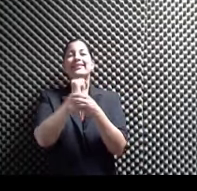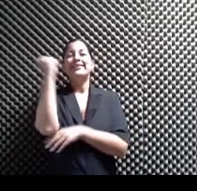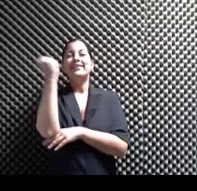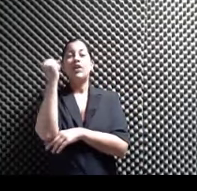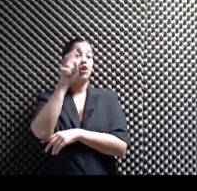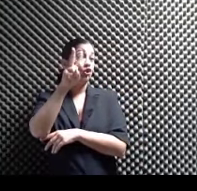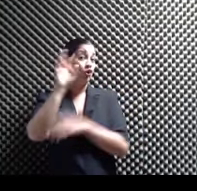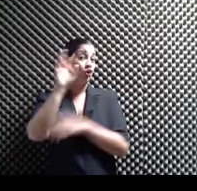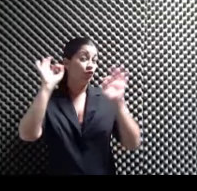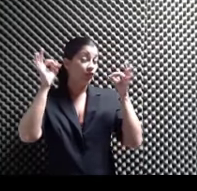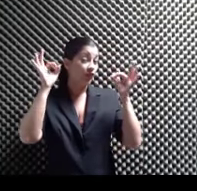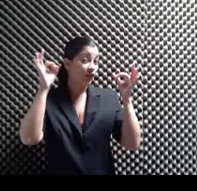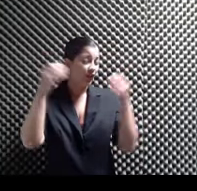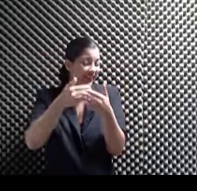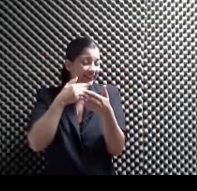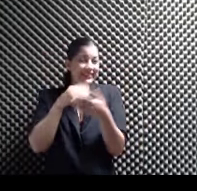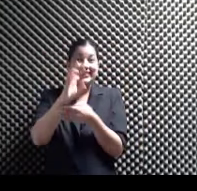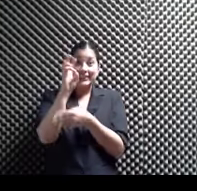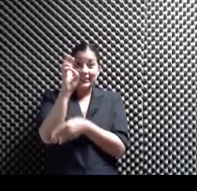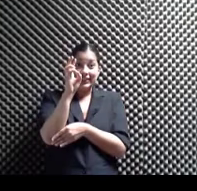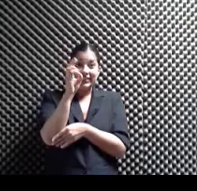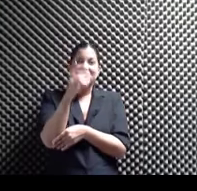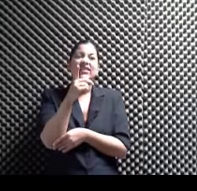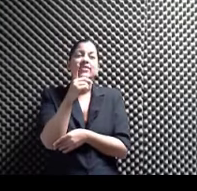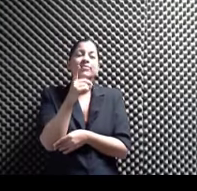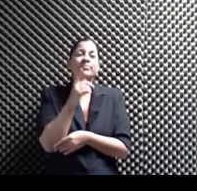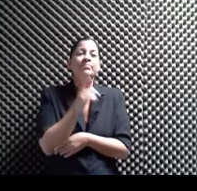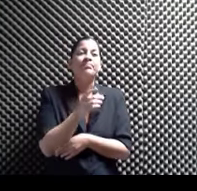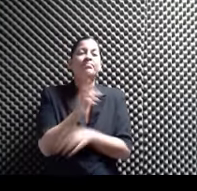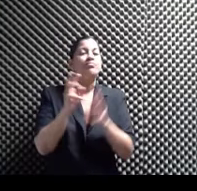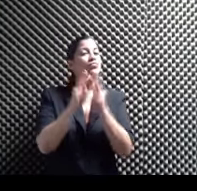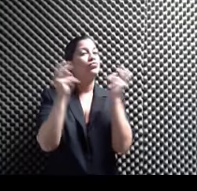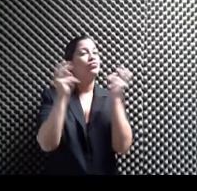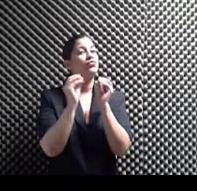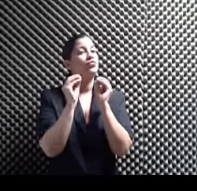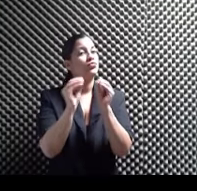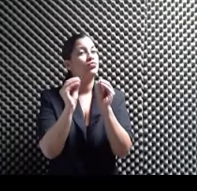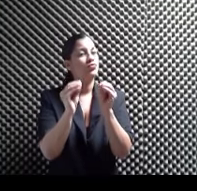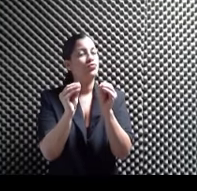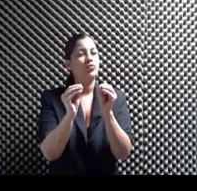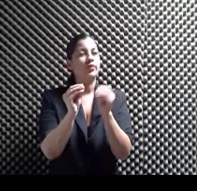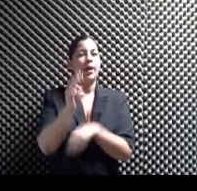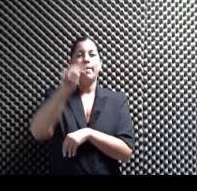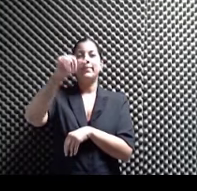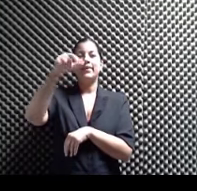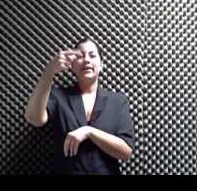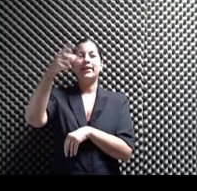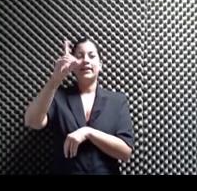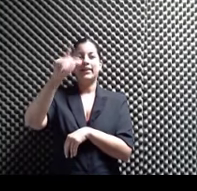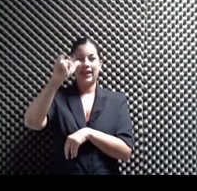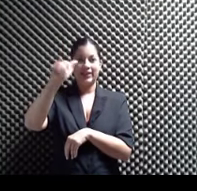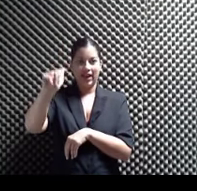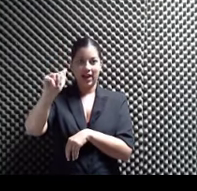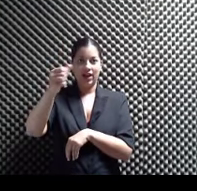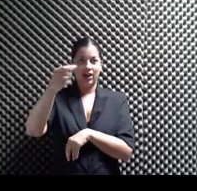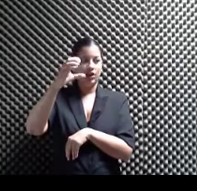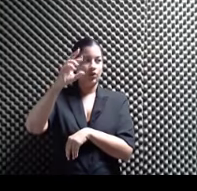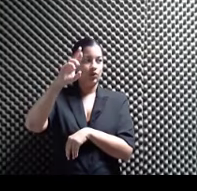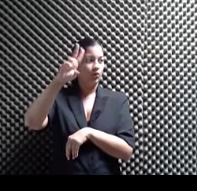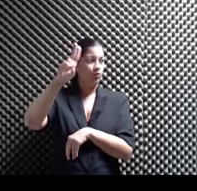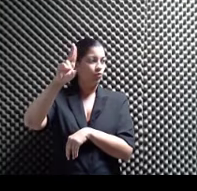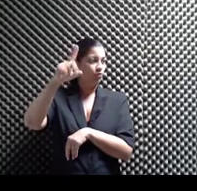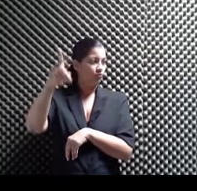Un conversatorio Con la dramaturga Migdalia Cruz En Libros AC En la avenida Poce de León En Santurce Y junto a ella Van a